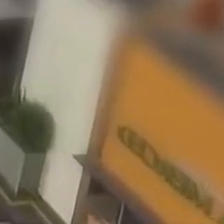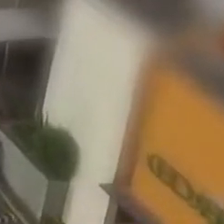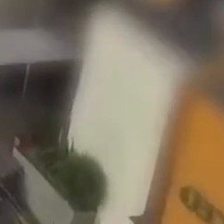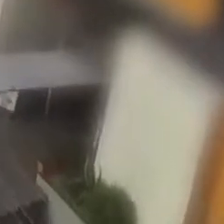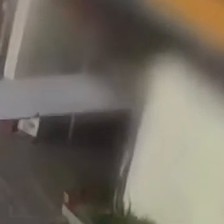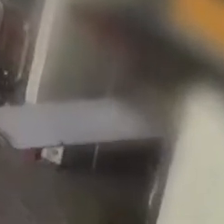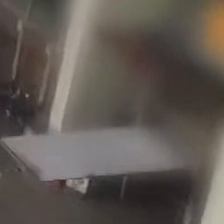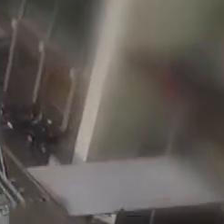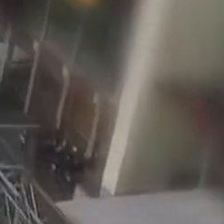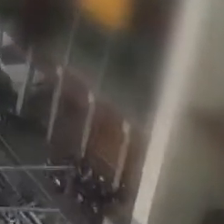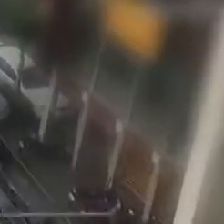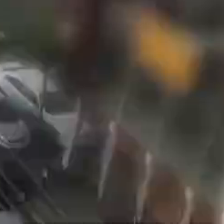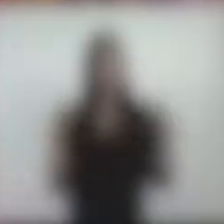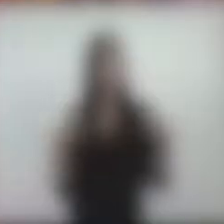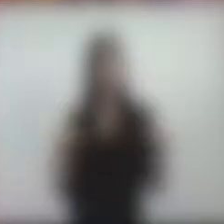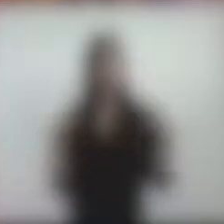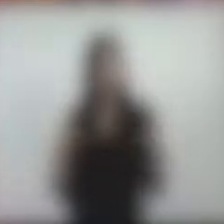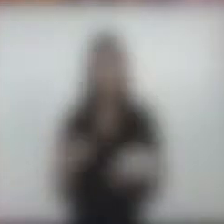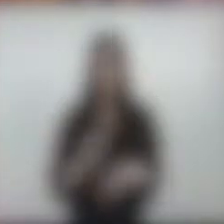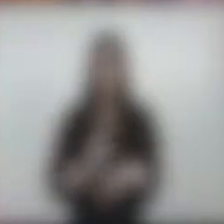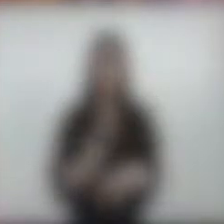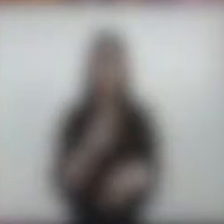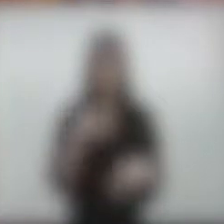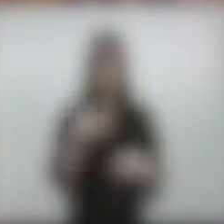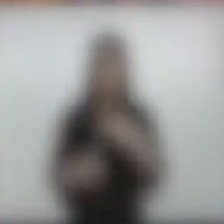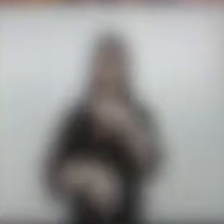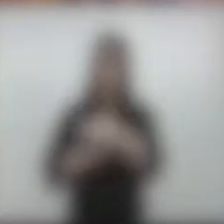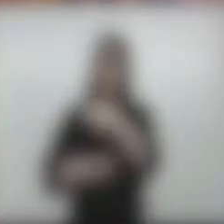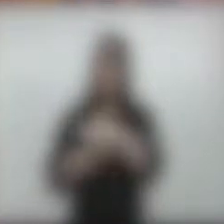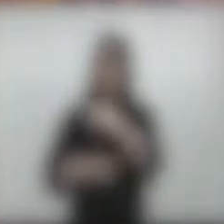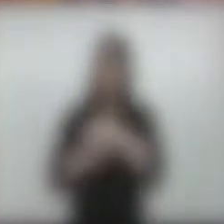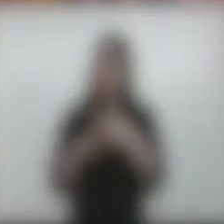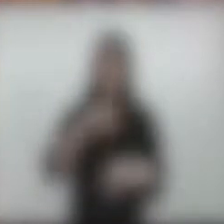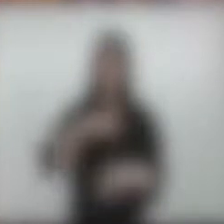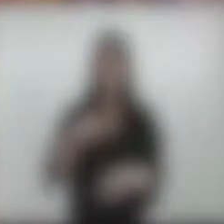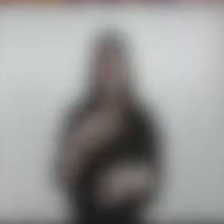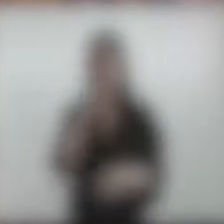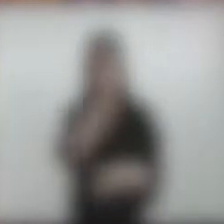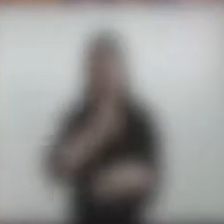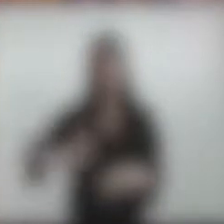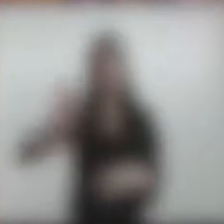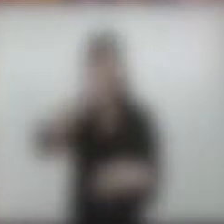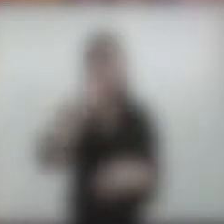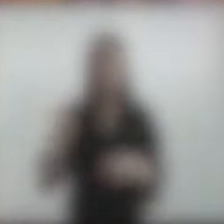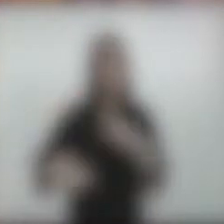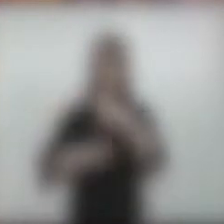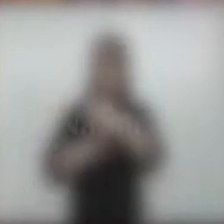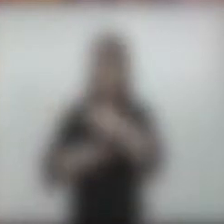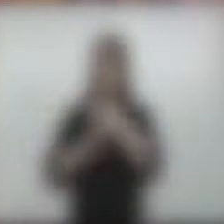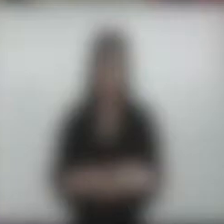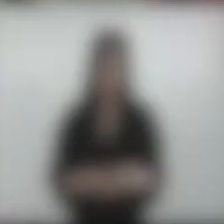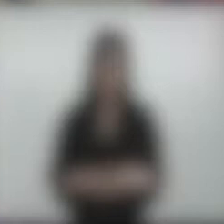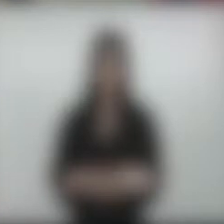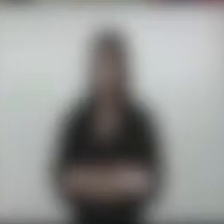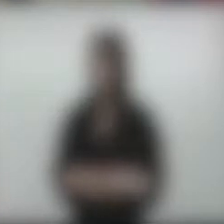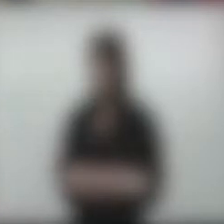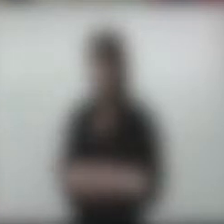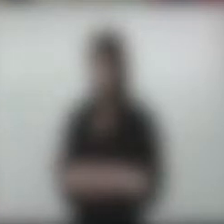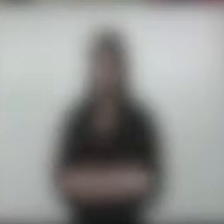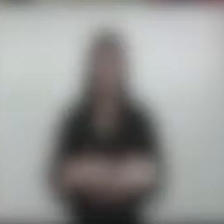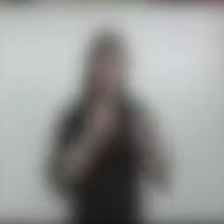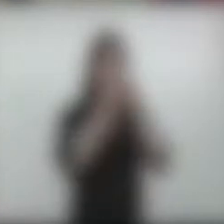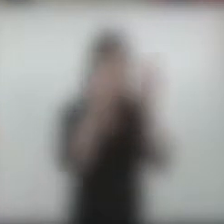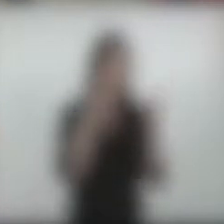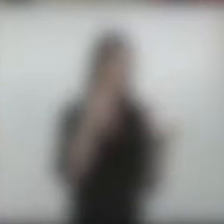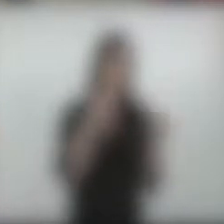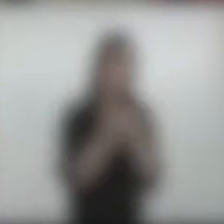formulario y este formulario se basa en el modelo integrado de planeación y gestión. La Administración Municipal no perdió la certificación